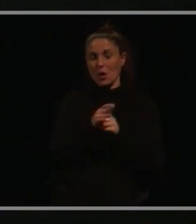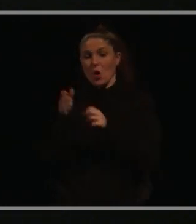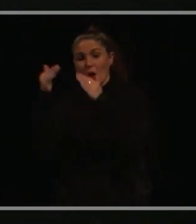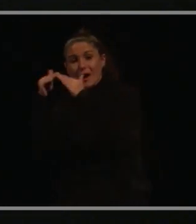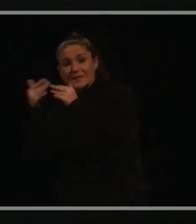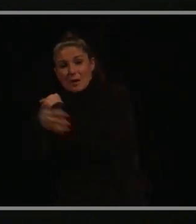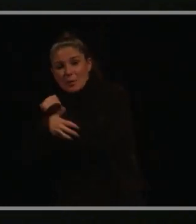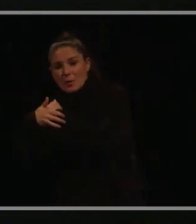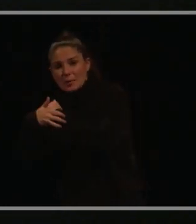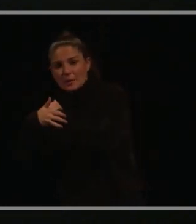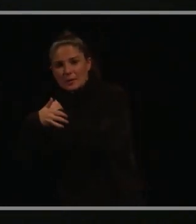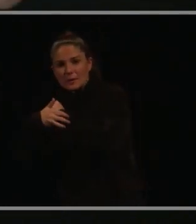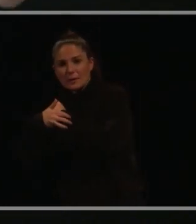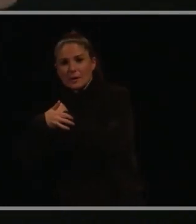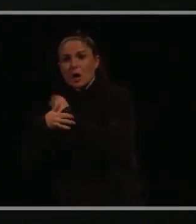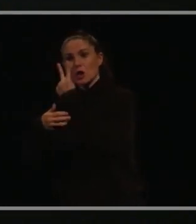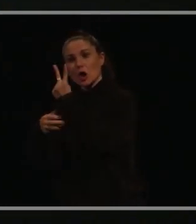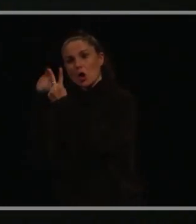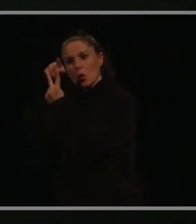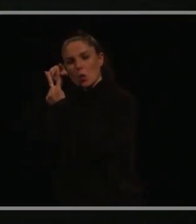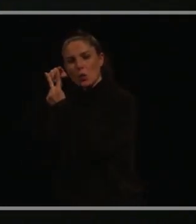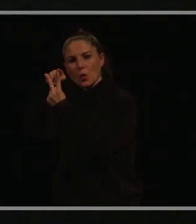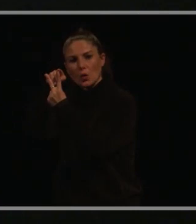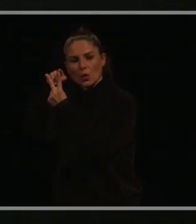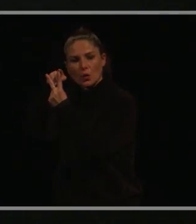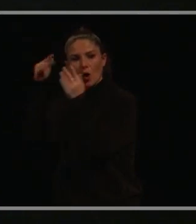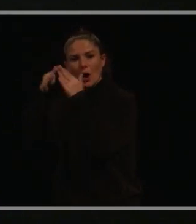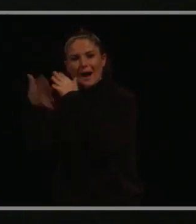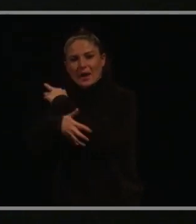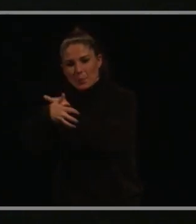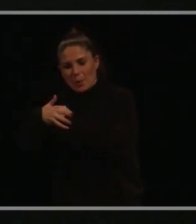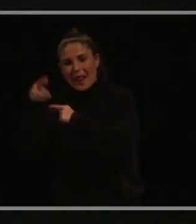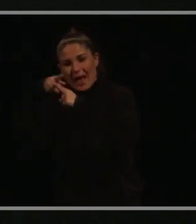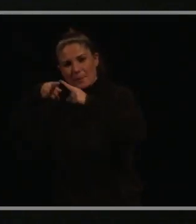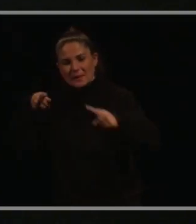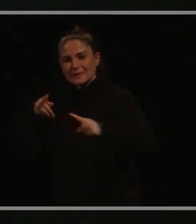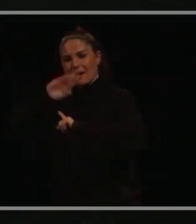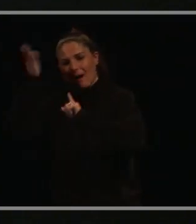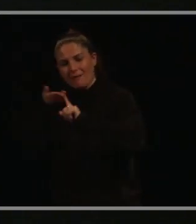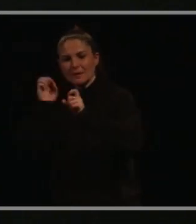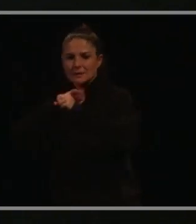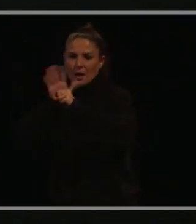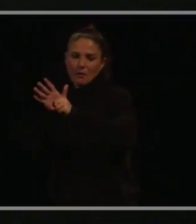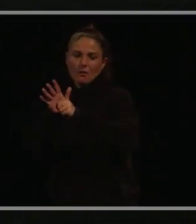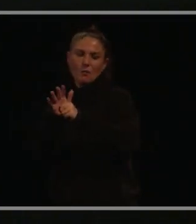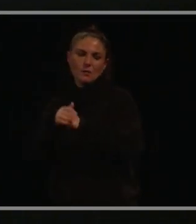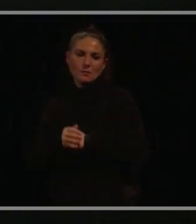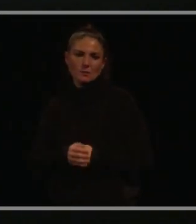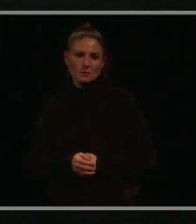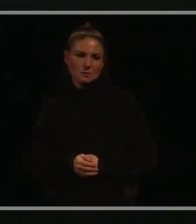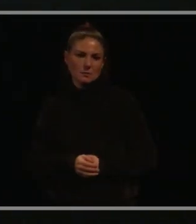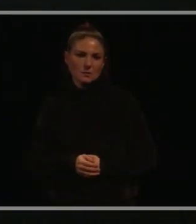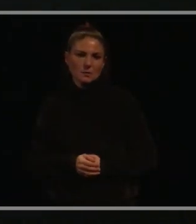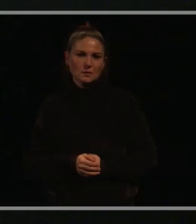cada 2, más de la mitad de los hogares pobres van a haber padecido la COVID-19.